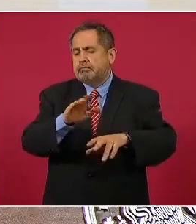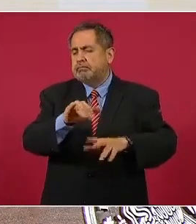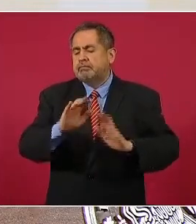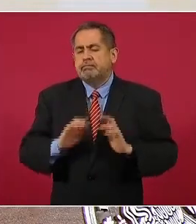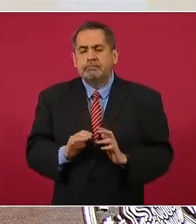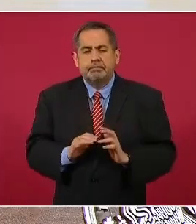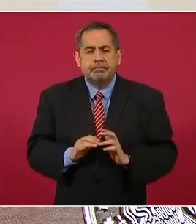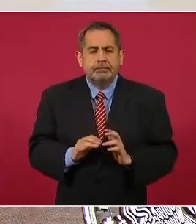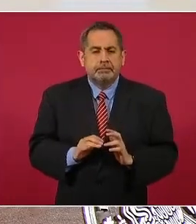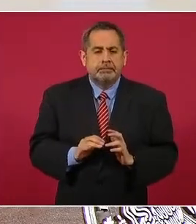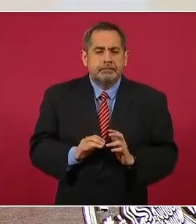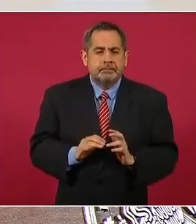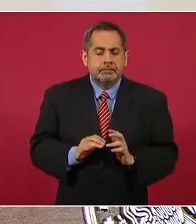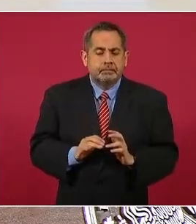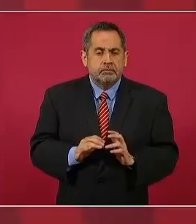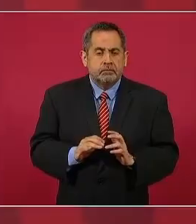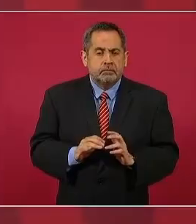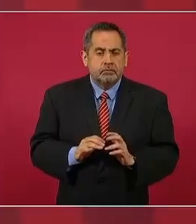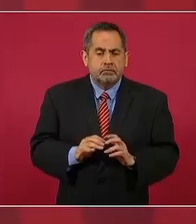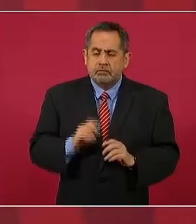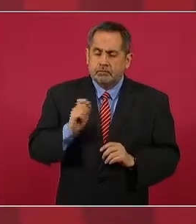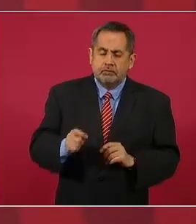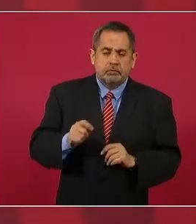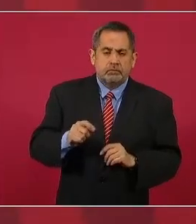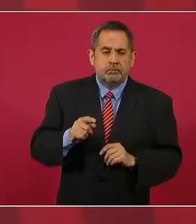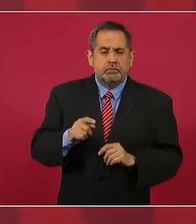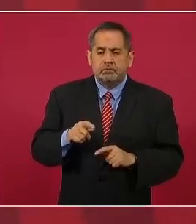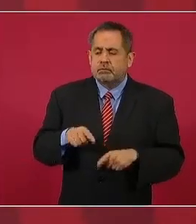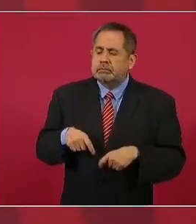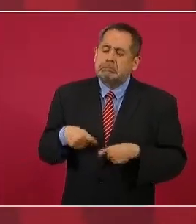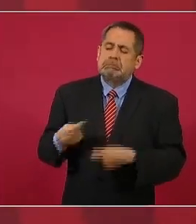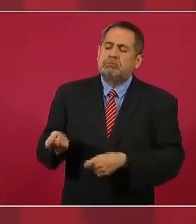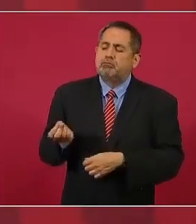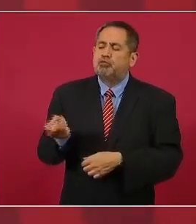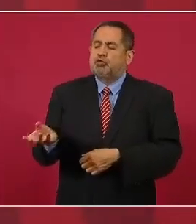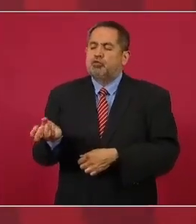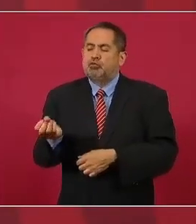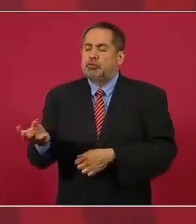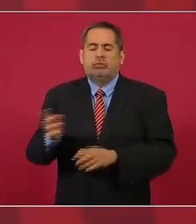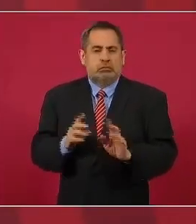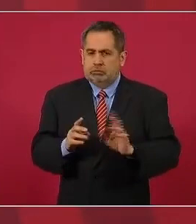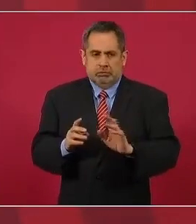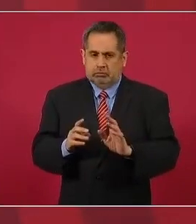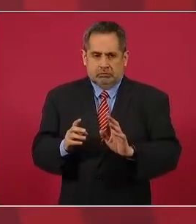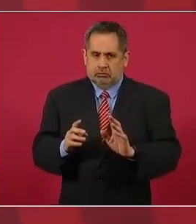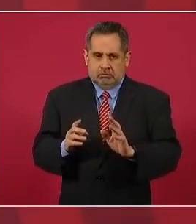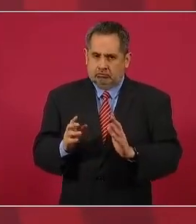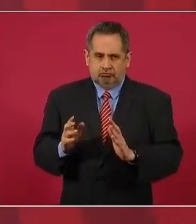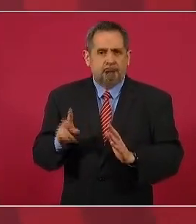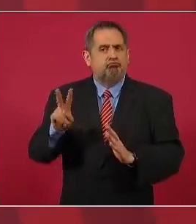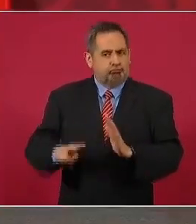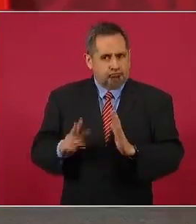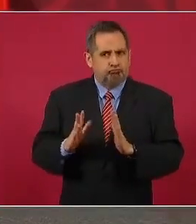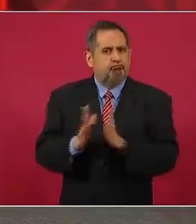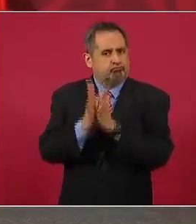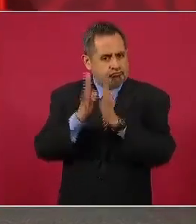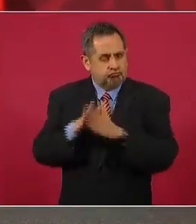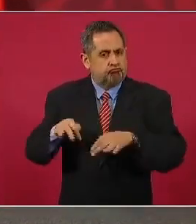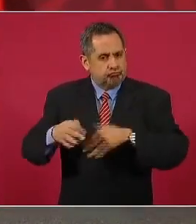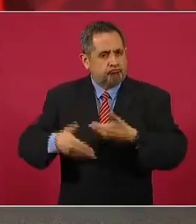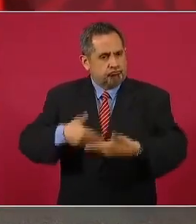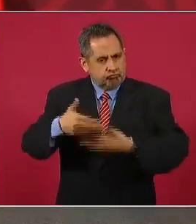que no son concesiones que se otorgan,